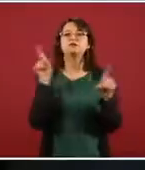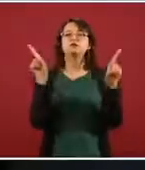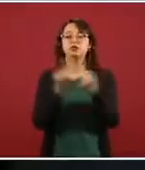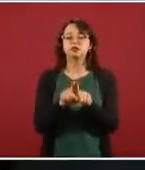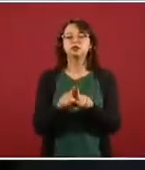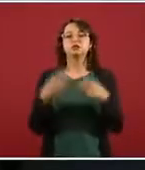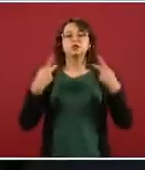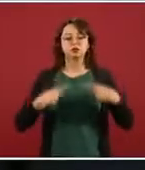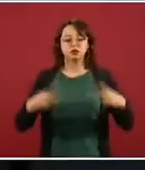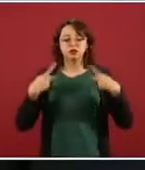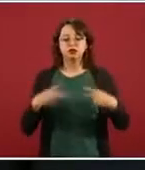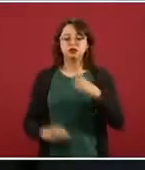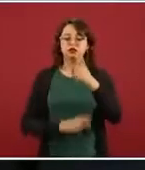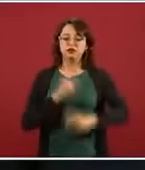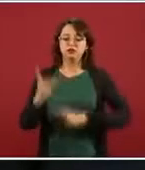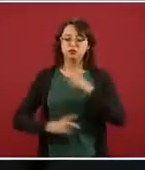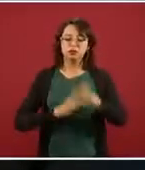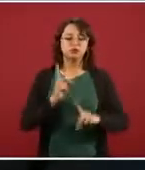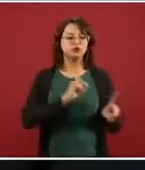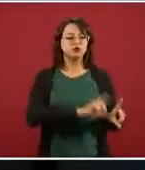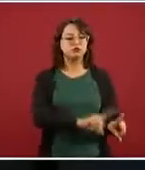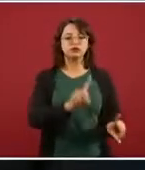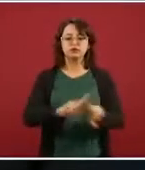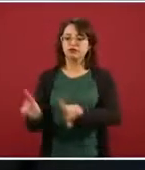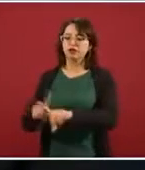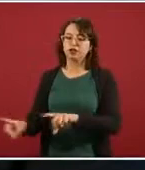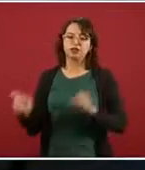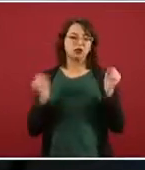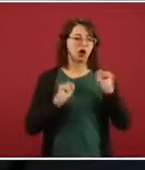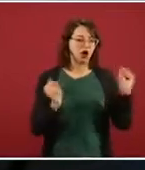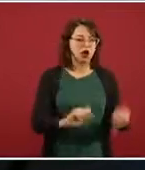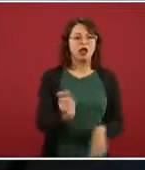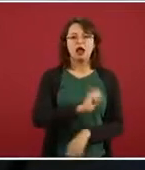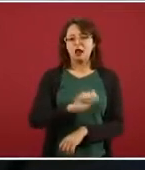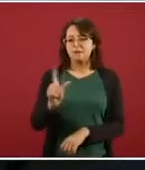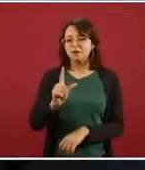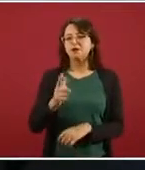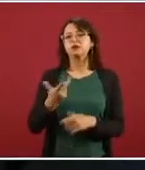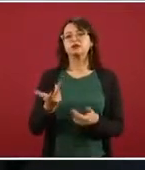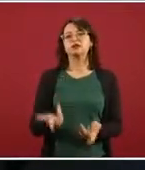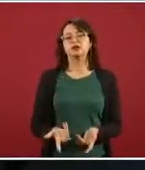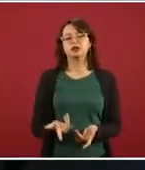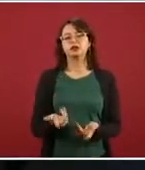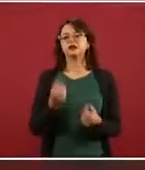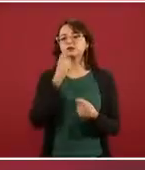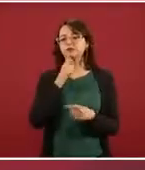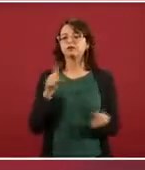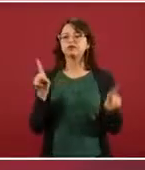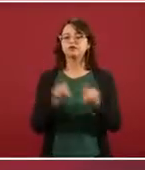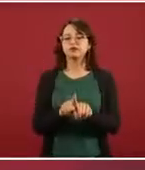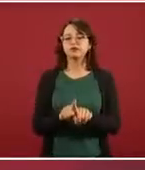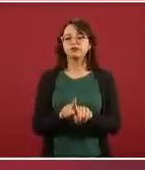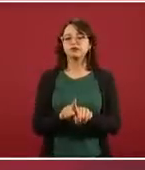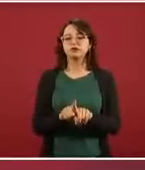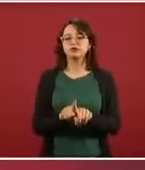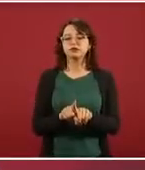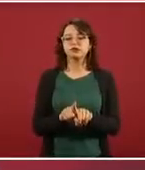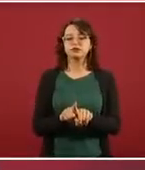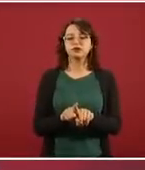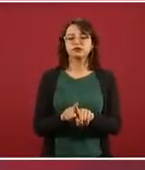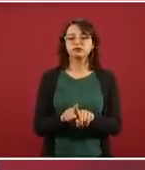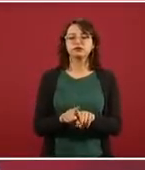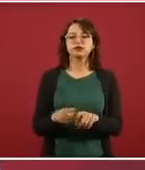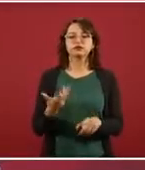atletas, lo mismo con los